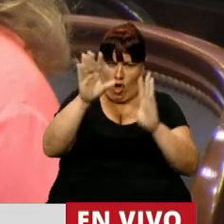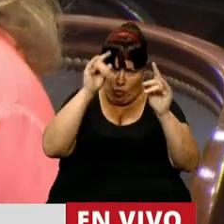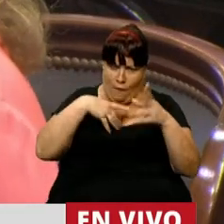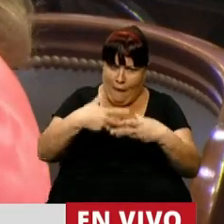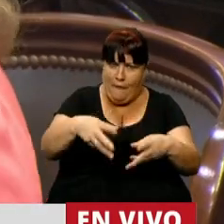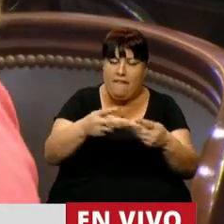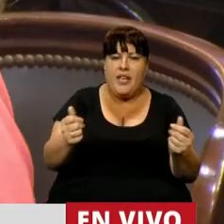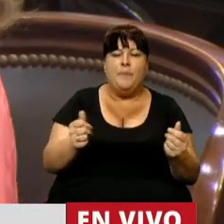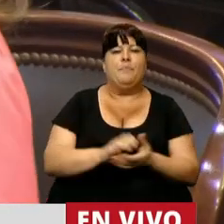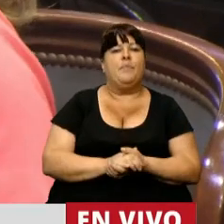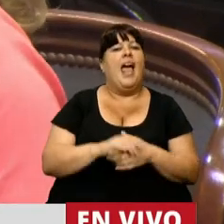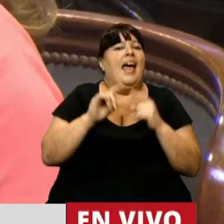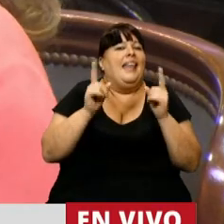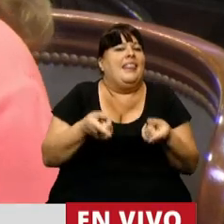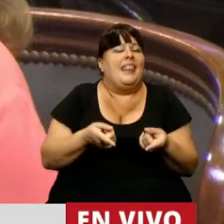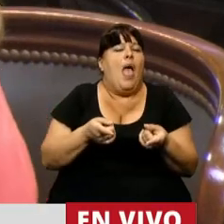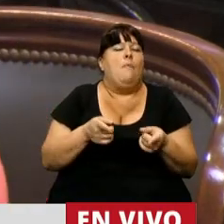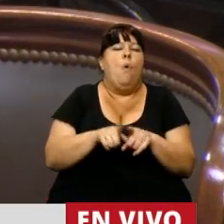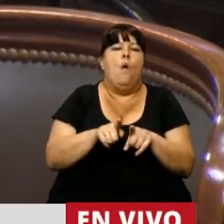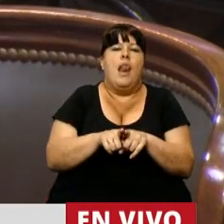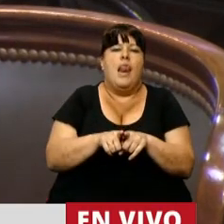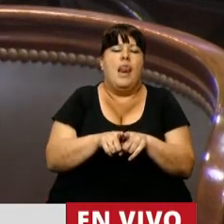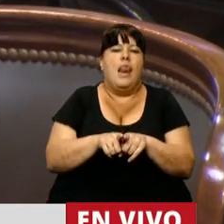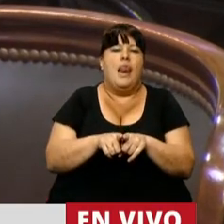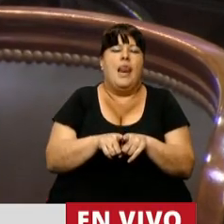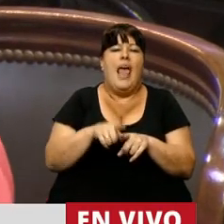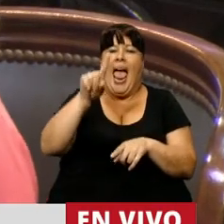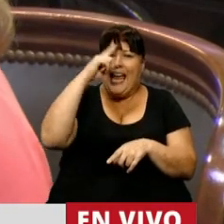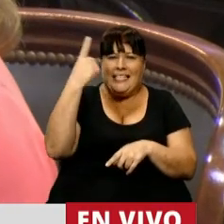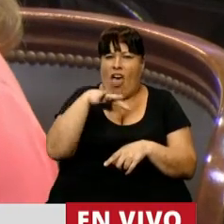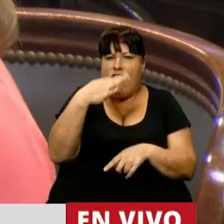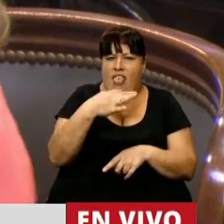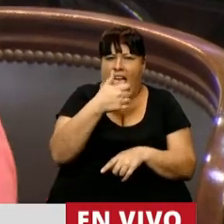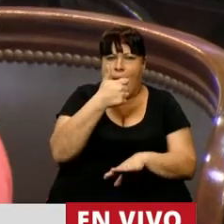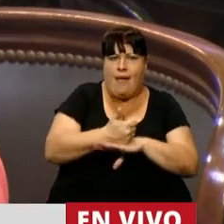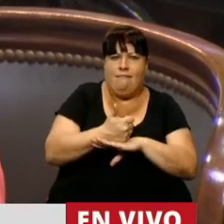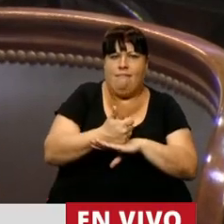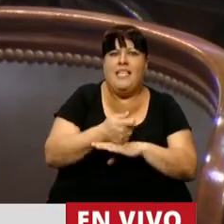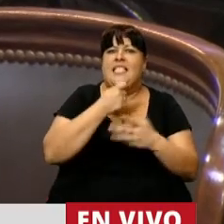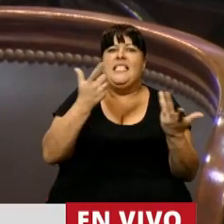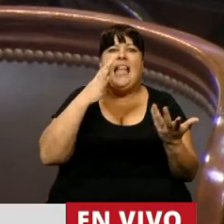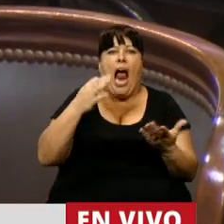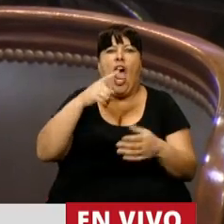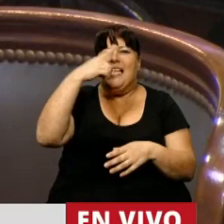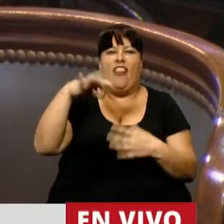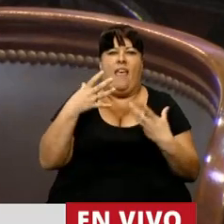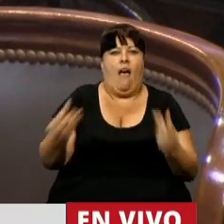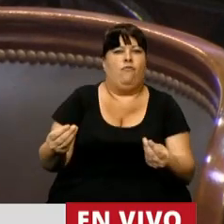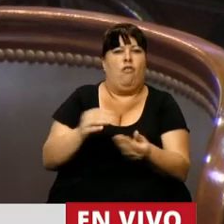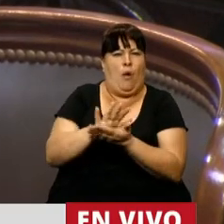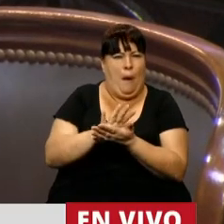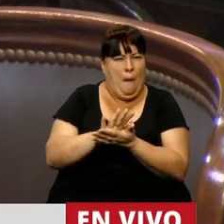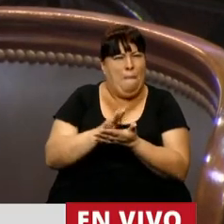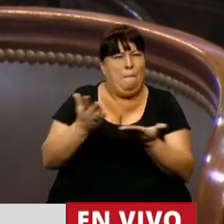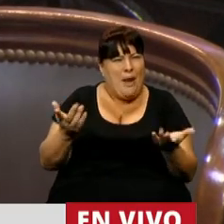preocupe, también se hizo una... el Estado tiene que estar presente, por supuesto. Cuando hay una necesidad, el Estado tiene que estar. Pero hay